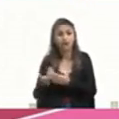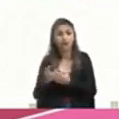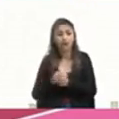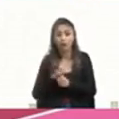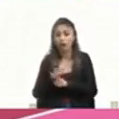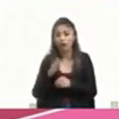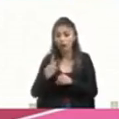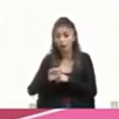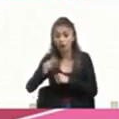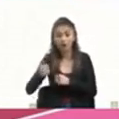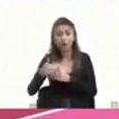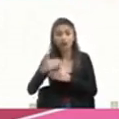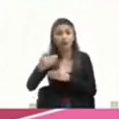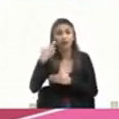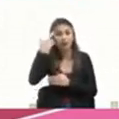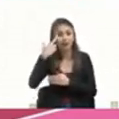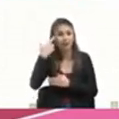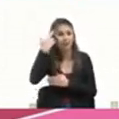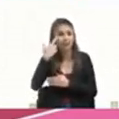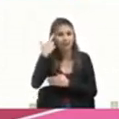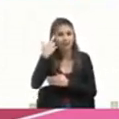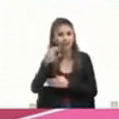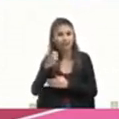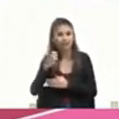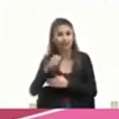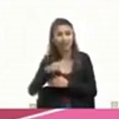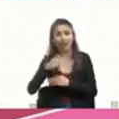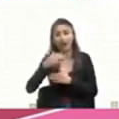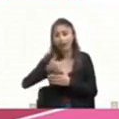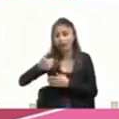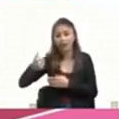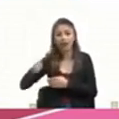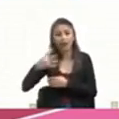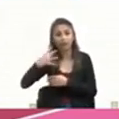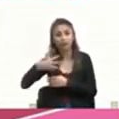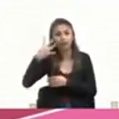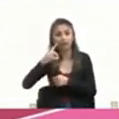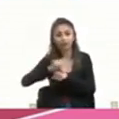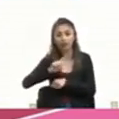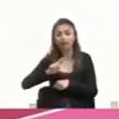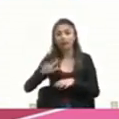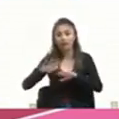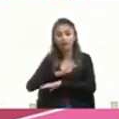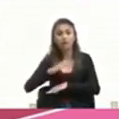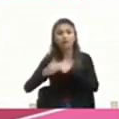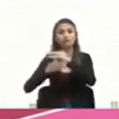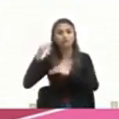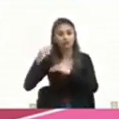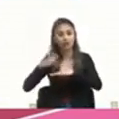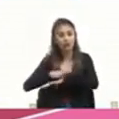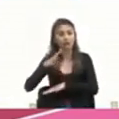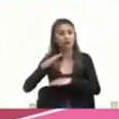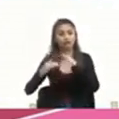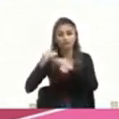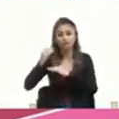otro bloque de Reyes para acá, cada 14 días está evolucionando en estadísticas